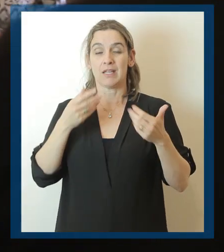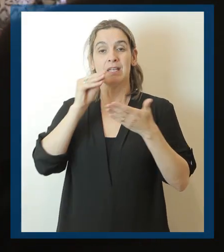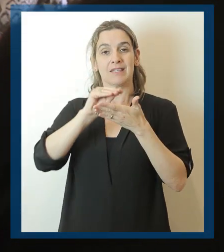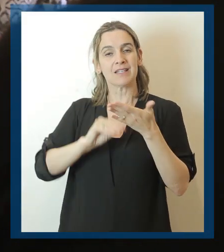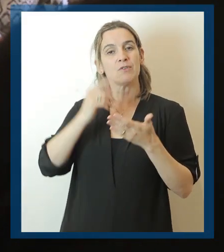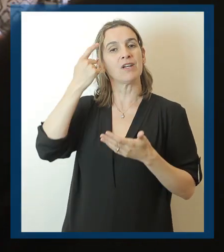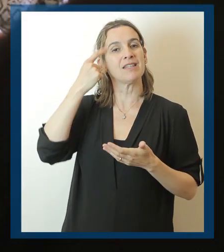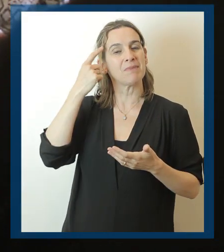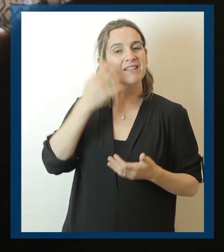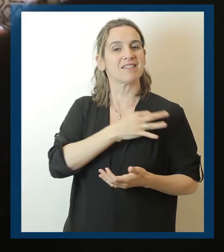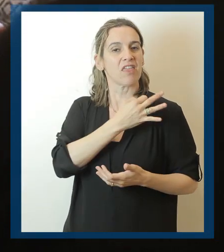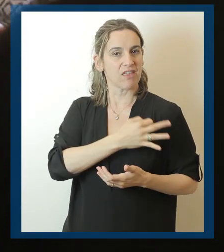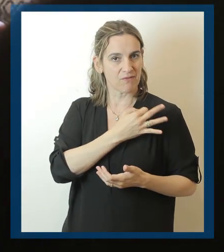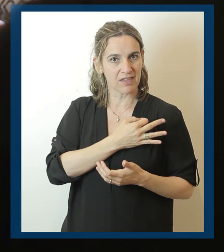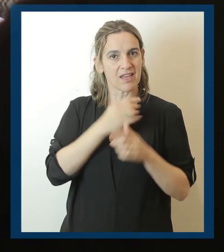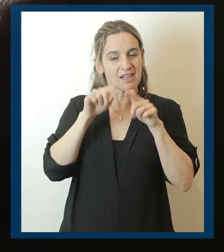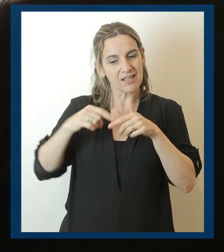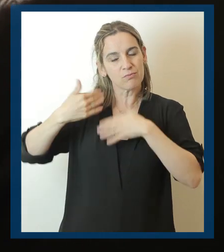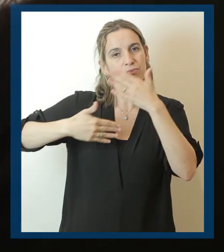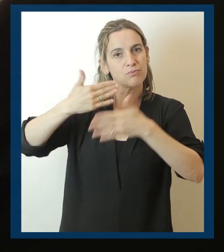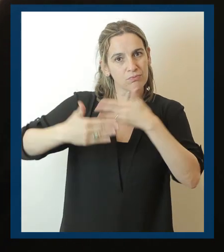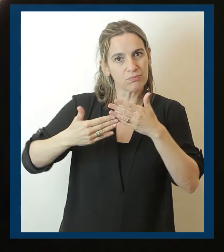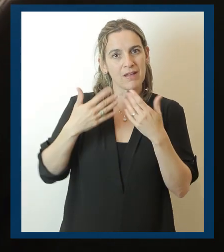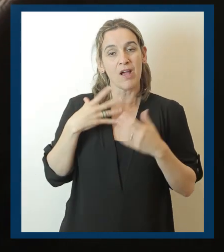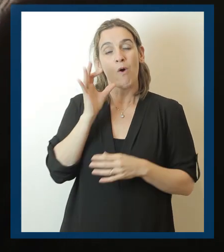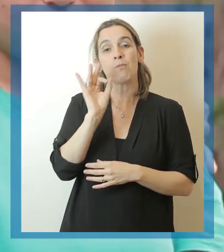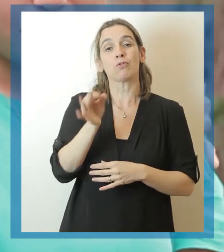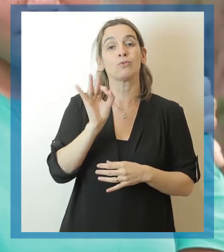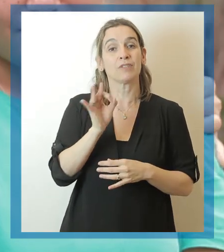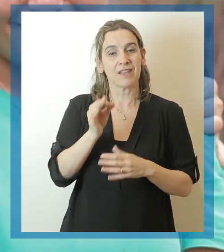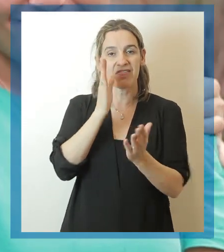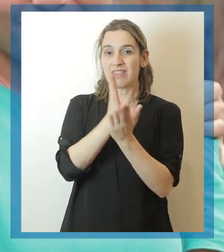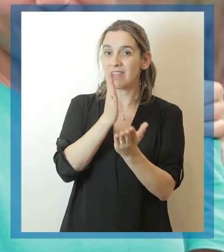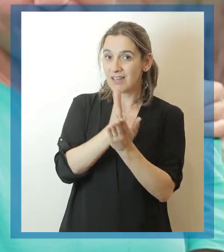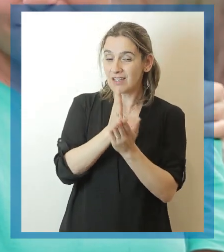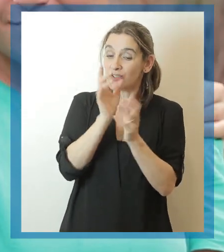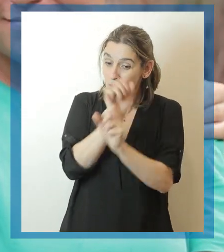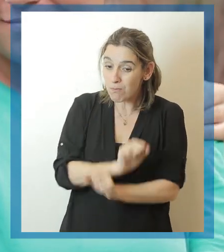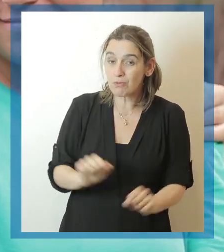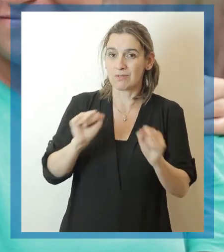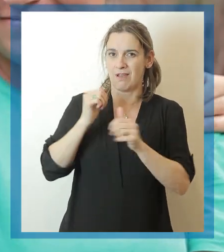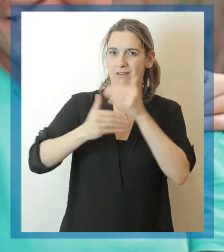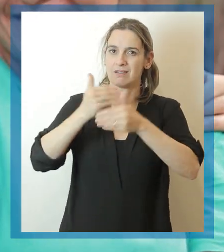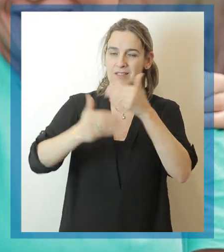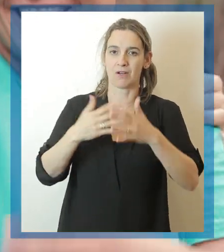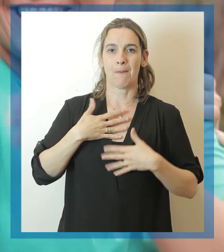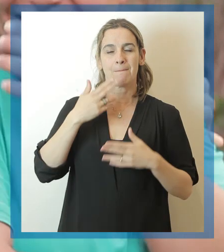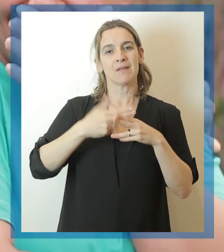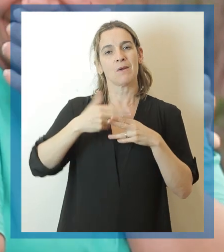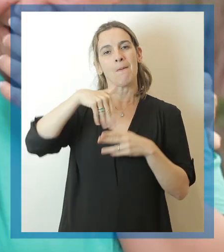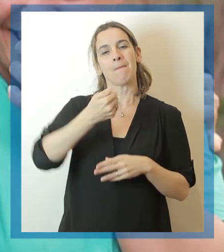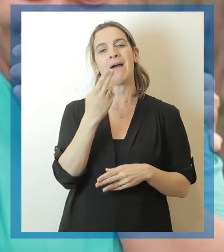personas, ya que el programa no actúa en forma aislada, sino inscripto en una experiencia de vida en la que se suceden y